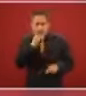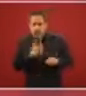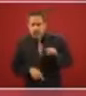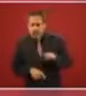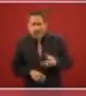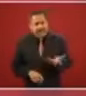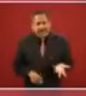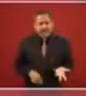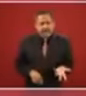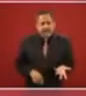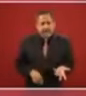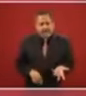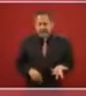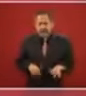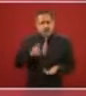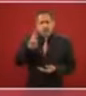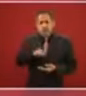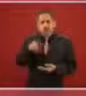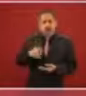Nunca.